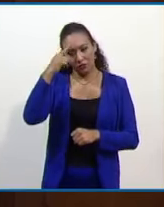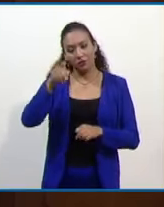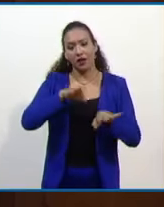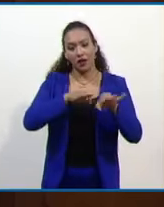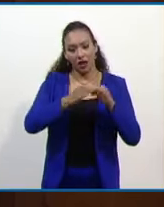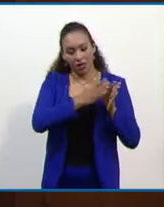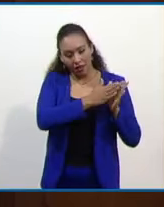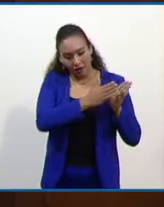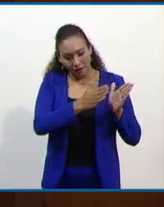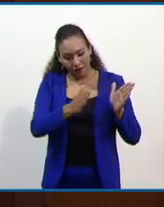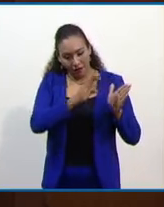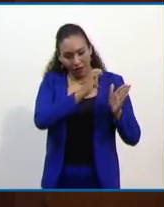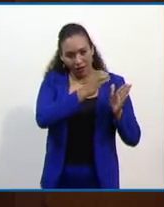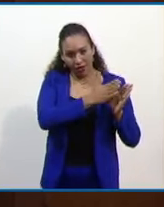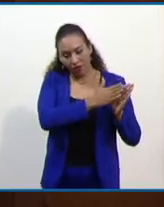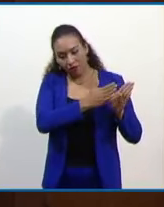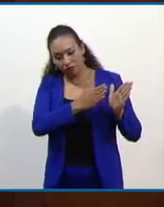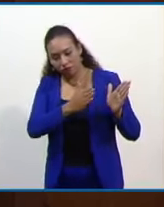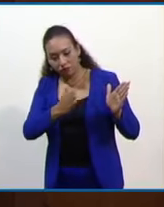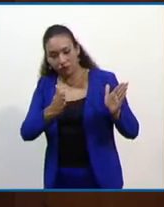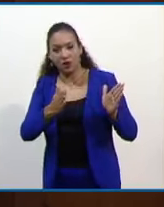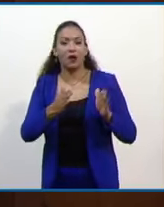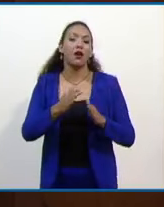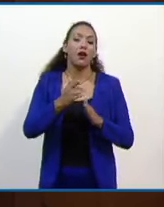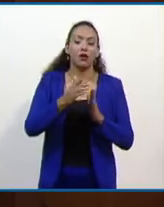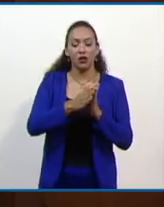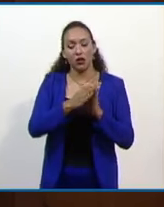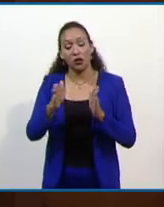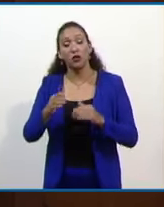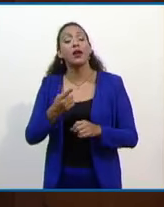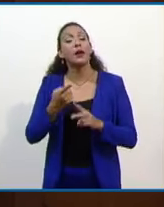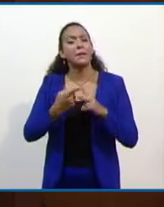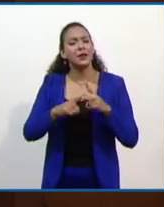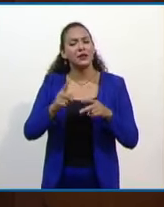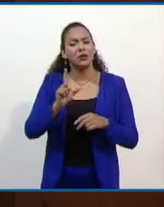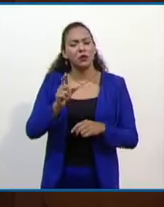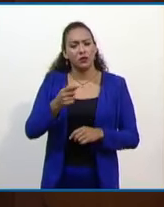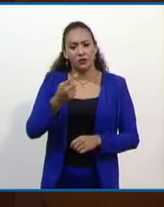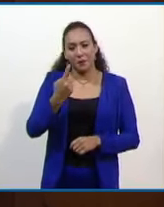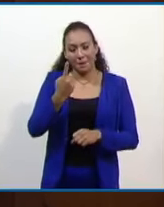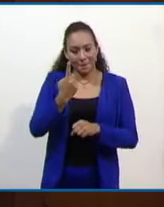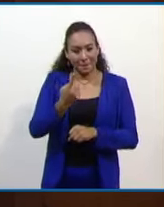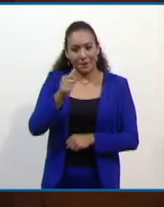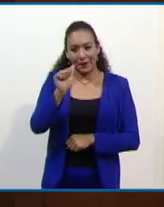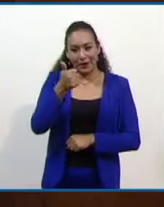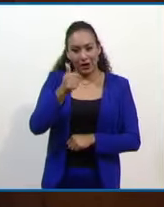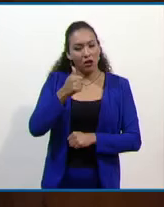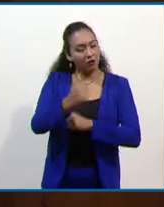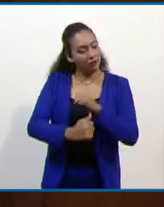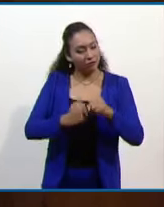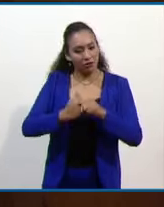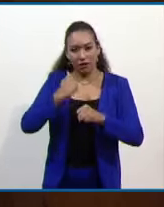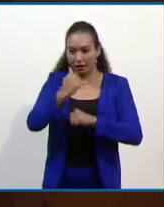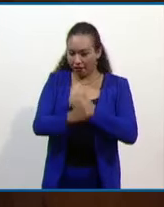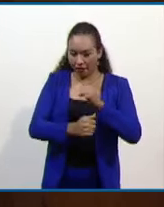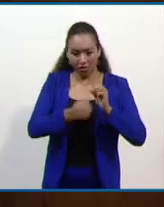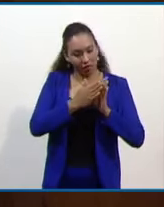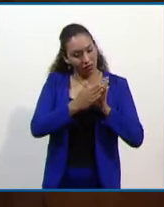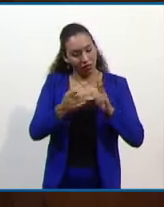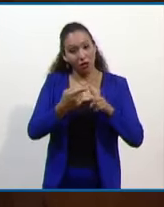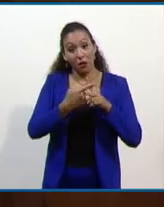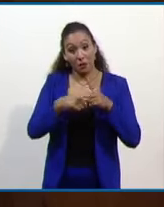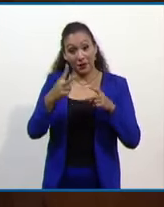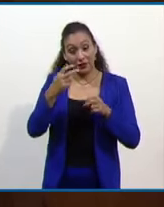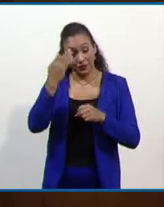y el segundo comenzará el primer día hábil del mes de agosto. En